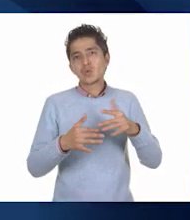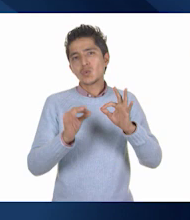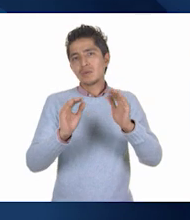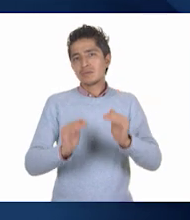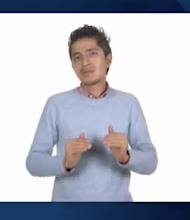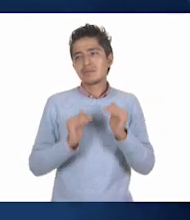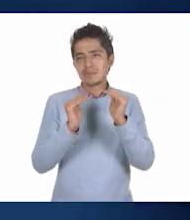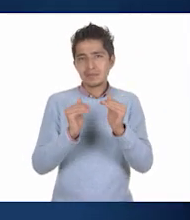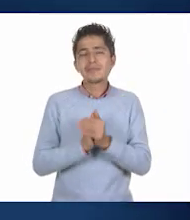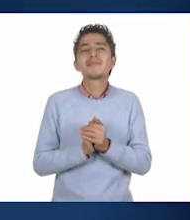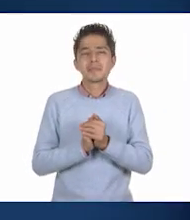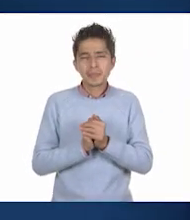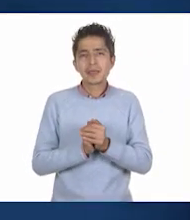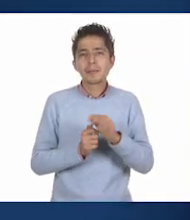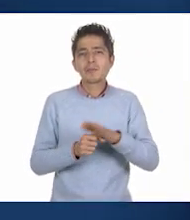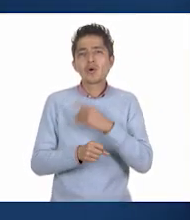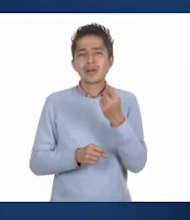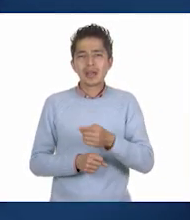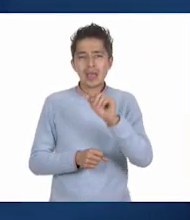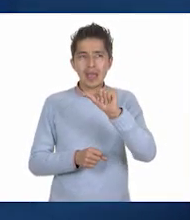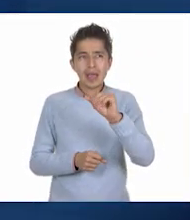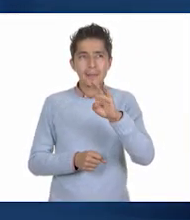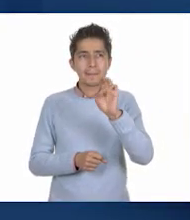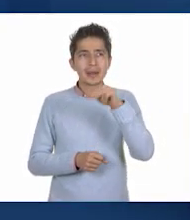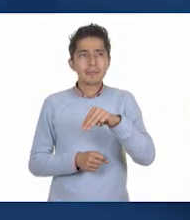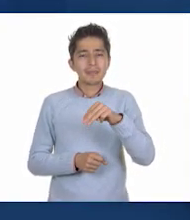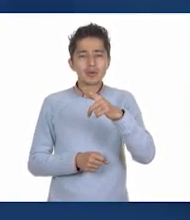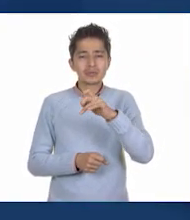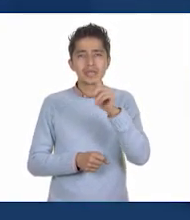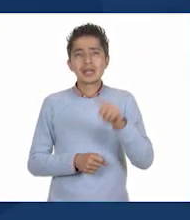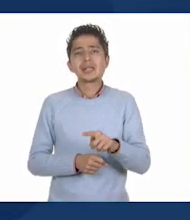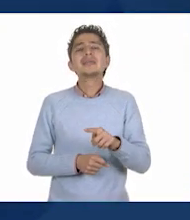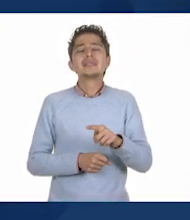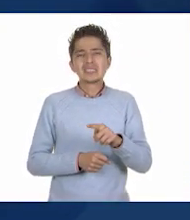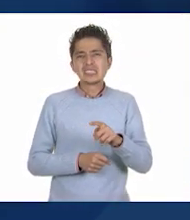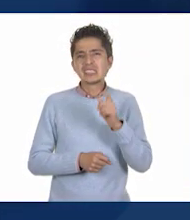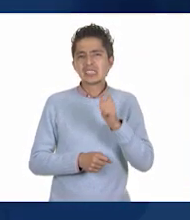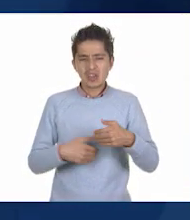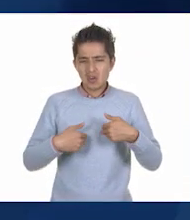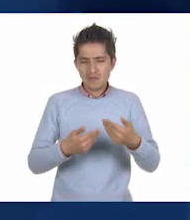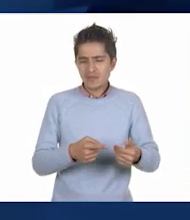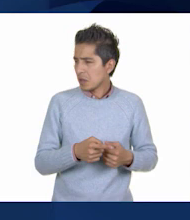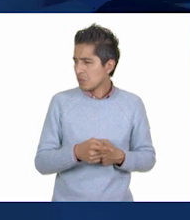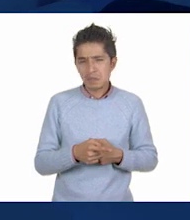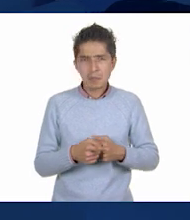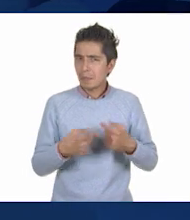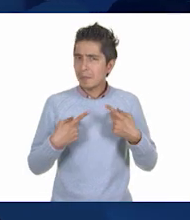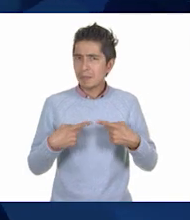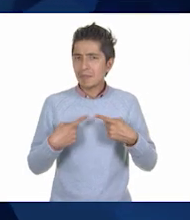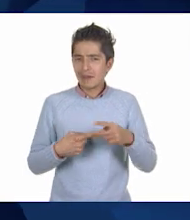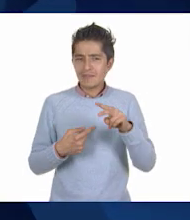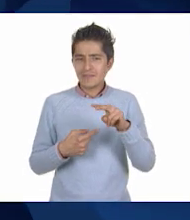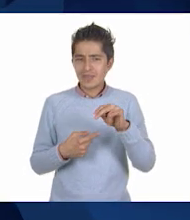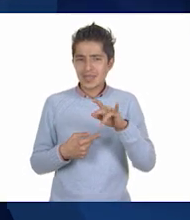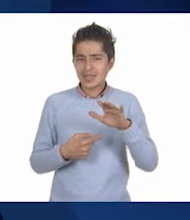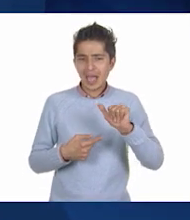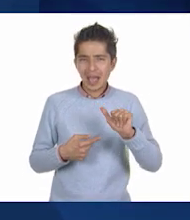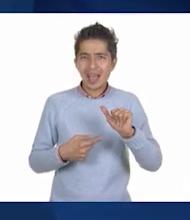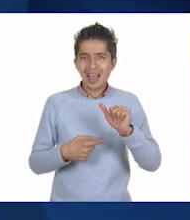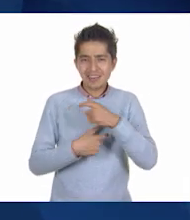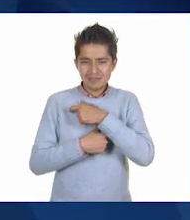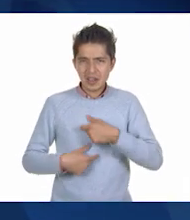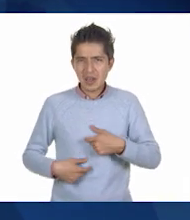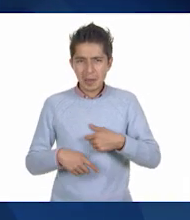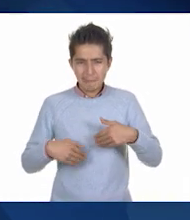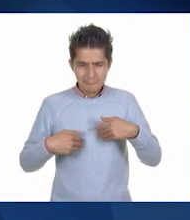extraordinario, porque Abraham González, más curro que ranchero, desconfía de la persona de Villa porque no es